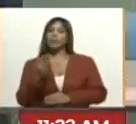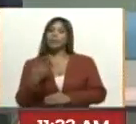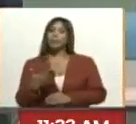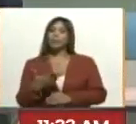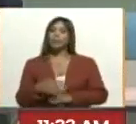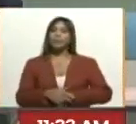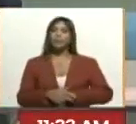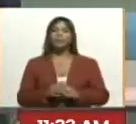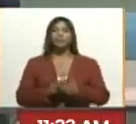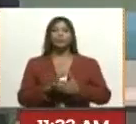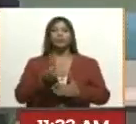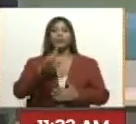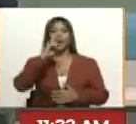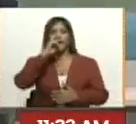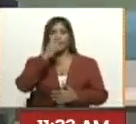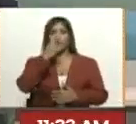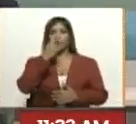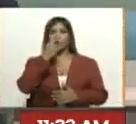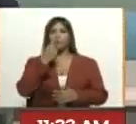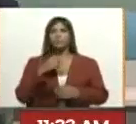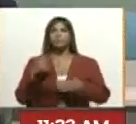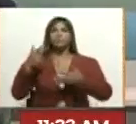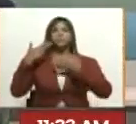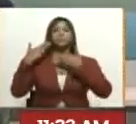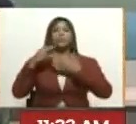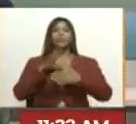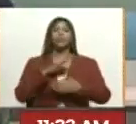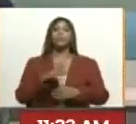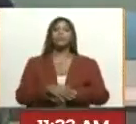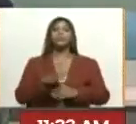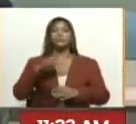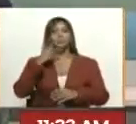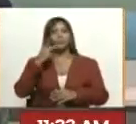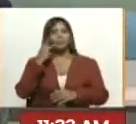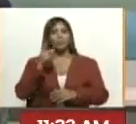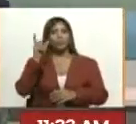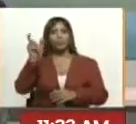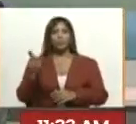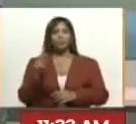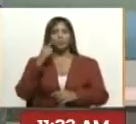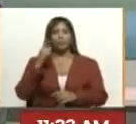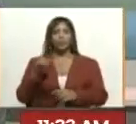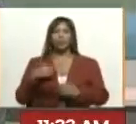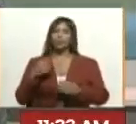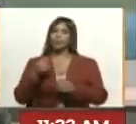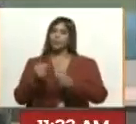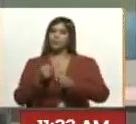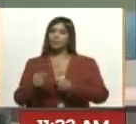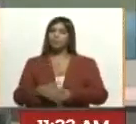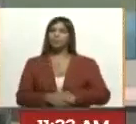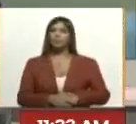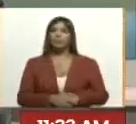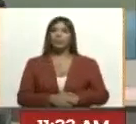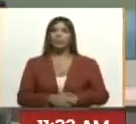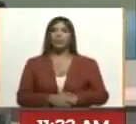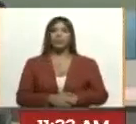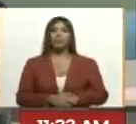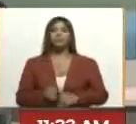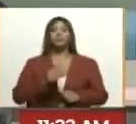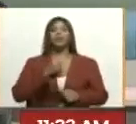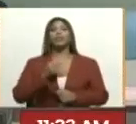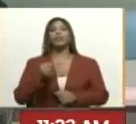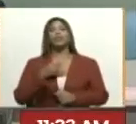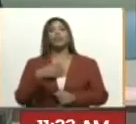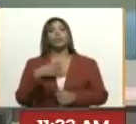que tiene que ver con los 3 años del secuestro del diplomático venezolano Alexat. Allá está Clara Vega, nuestra compañera Clara Vega, y nos tiene una entrevista